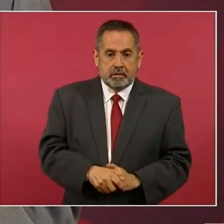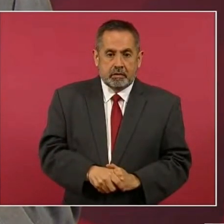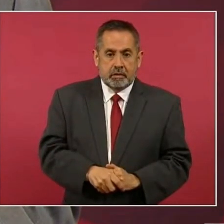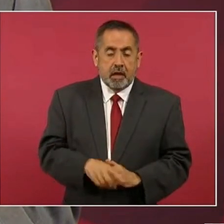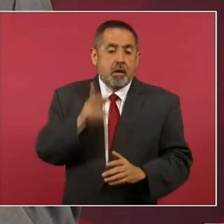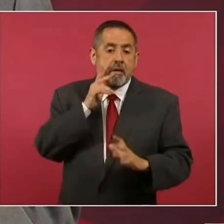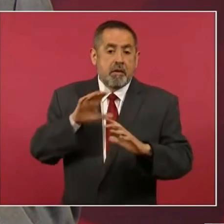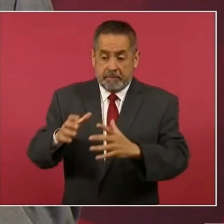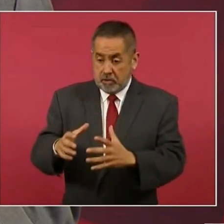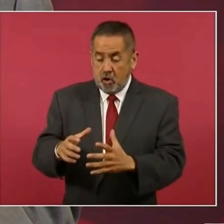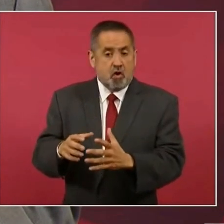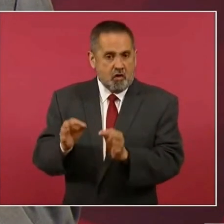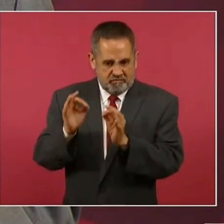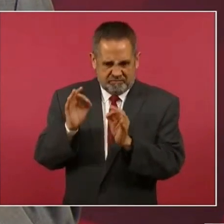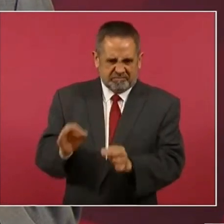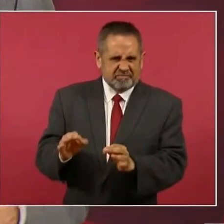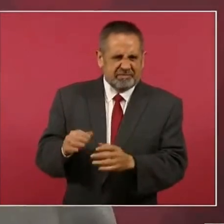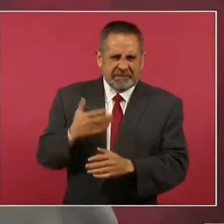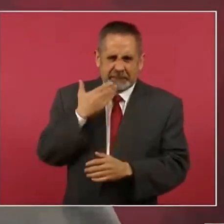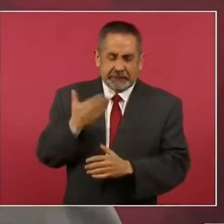Pesado.